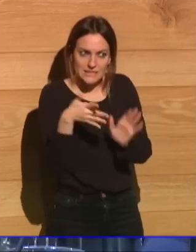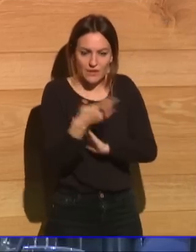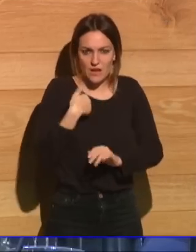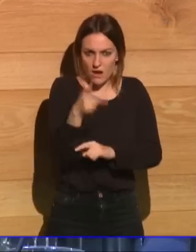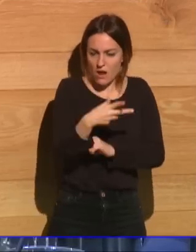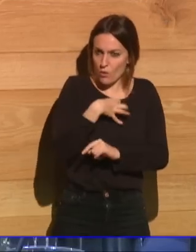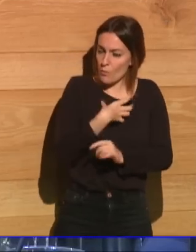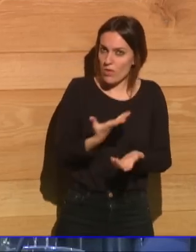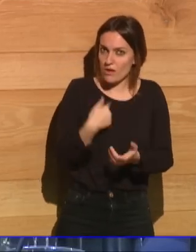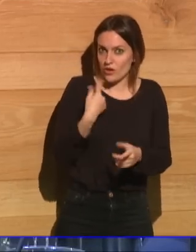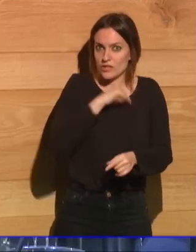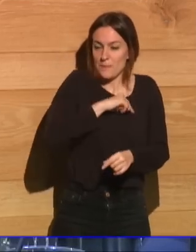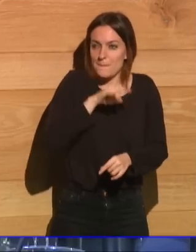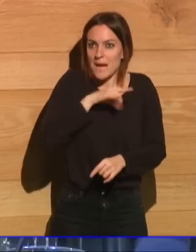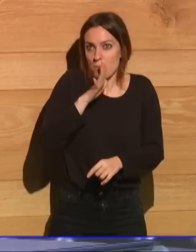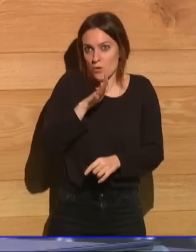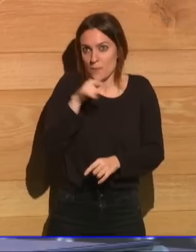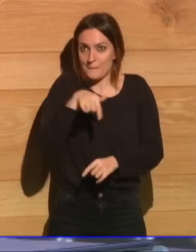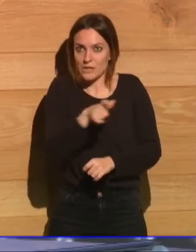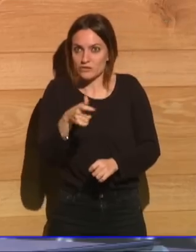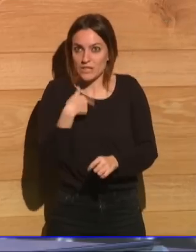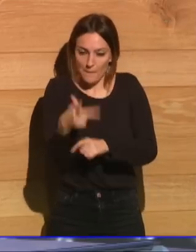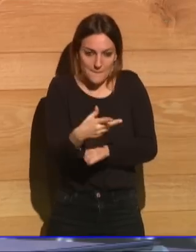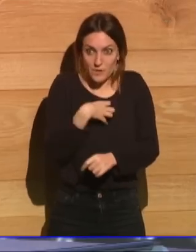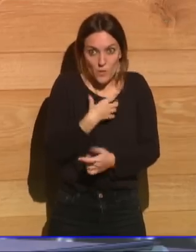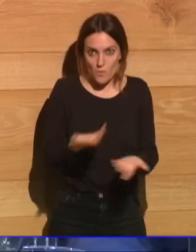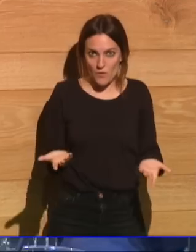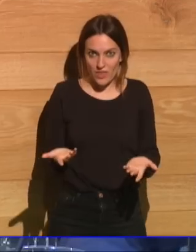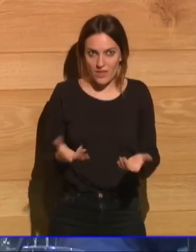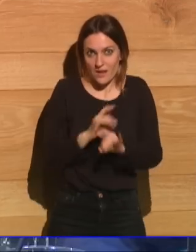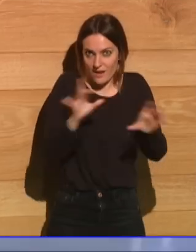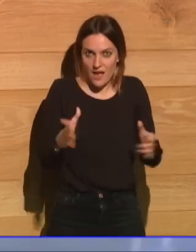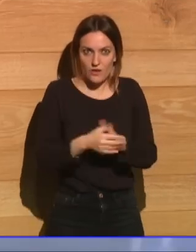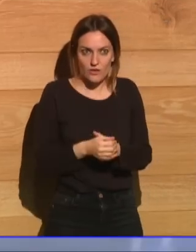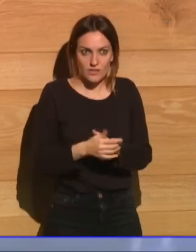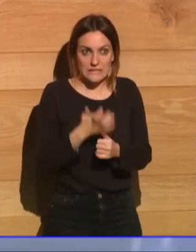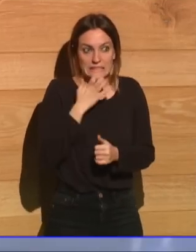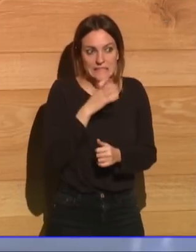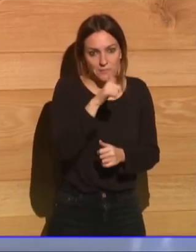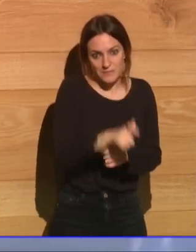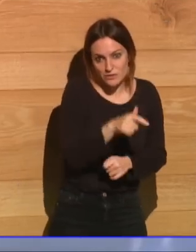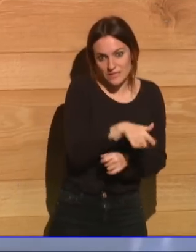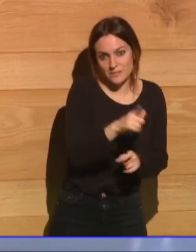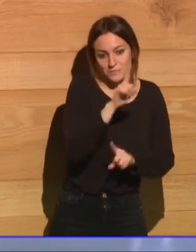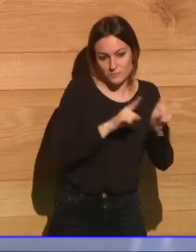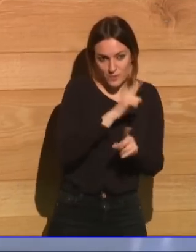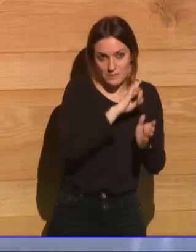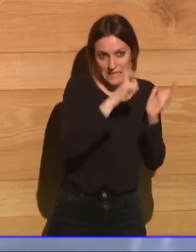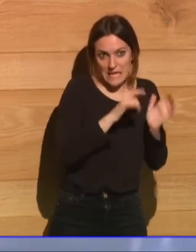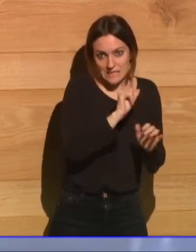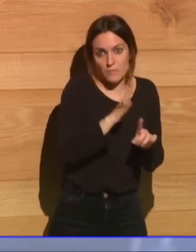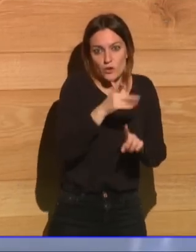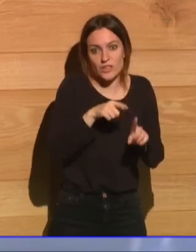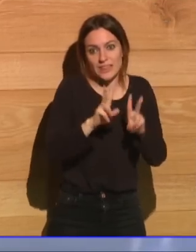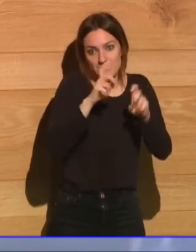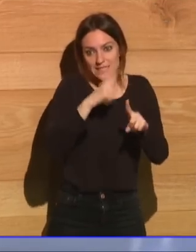sea, me sentí mal por los... Te sentiste más por los que no pueden rodar. Claro. ¿no? Por los pobres que sí están acusados de delitos sexuales. Pero es claro, que tienes un